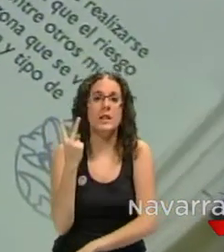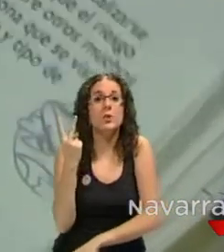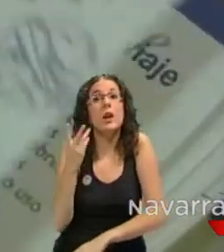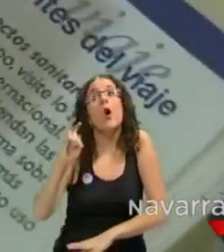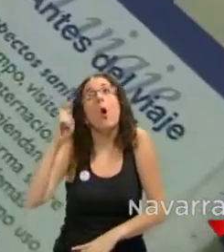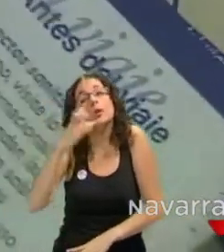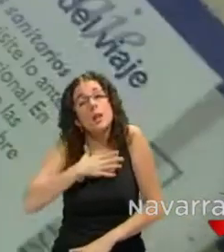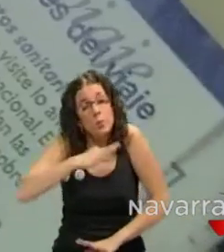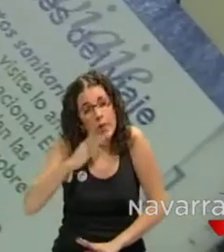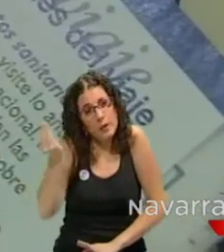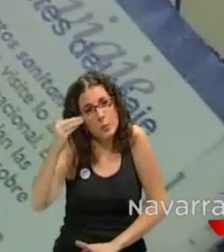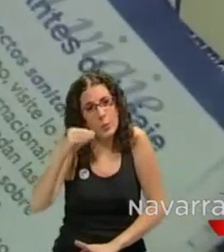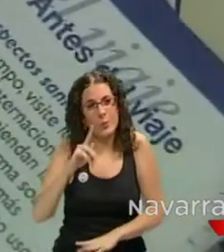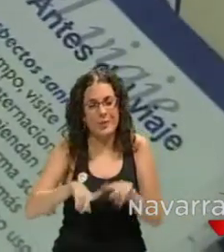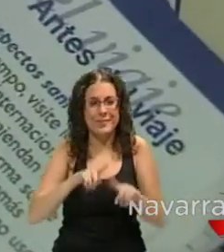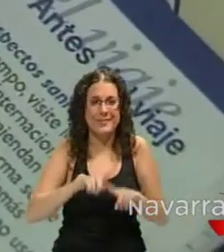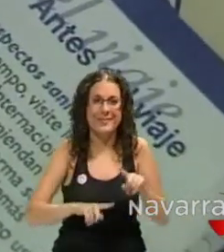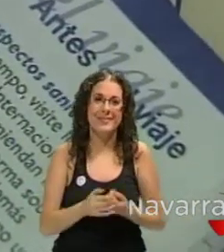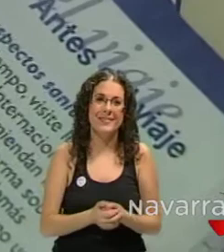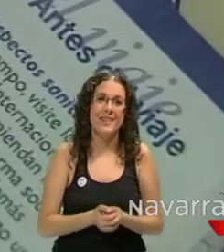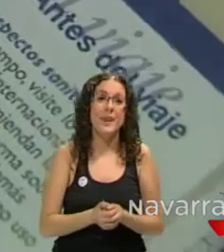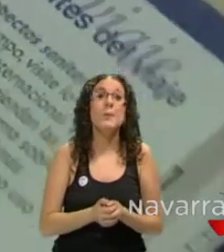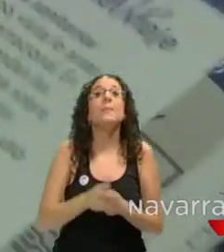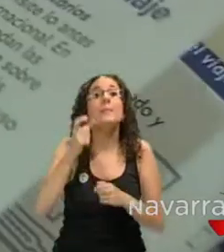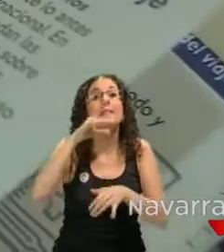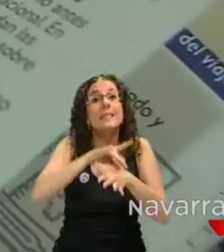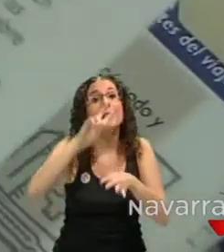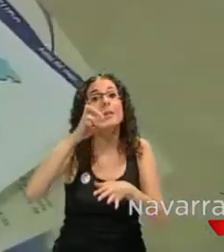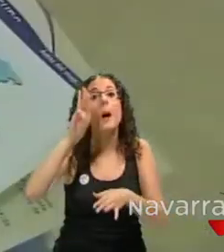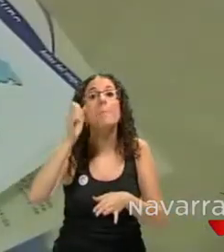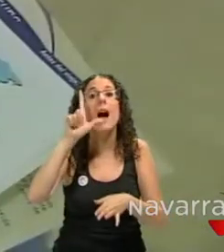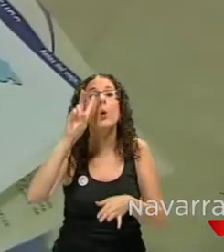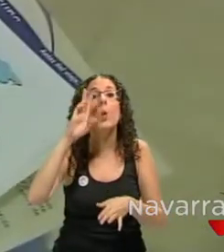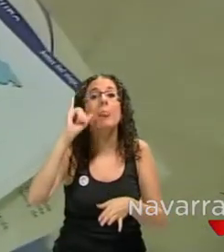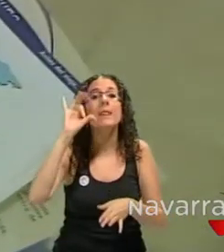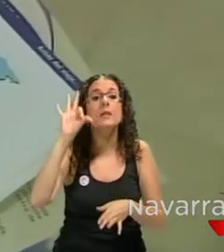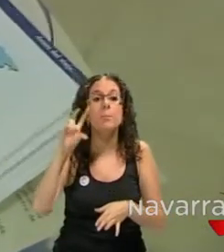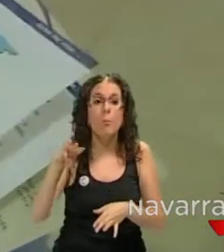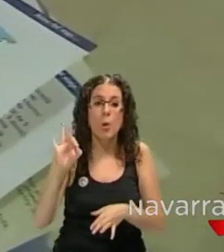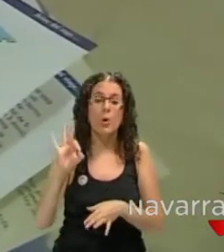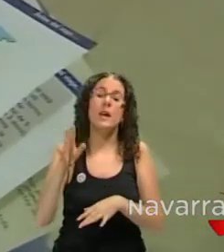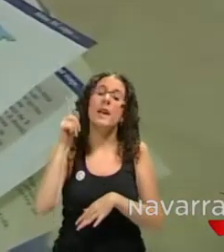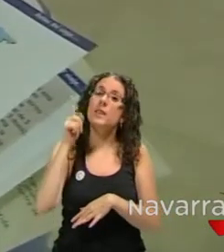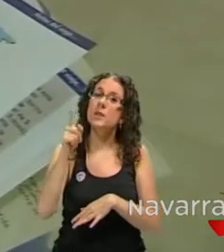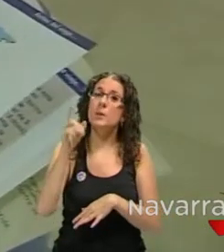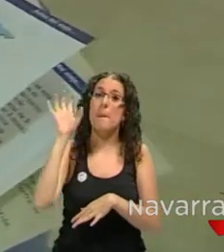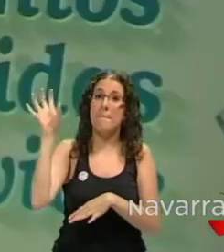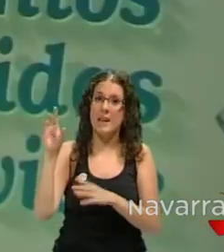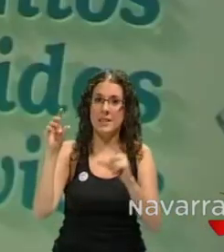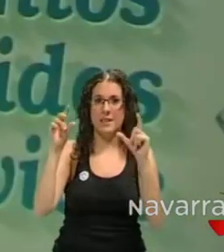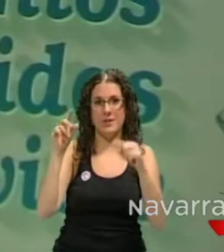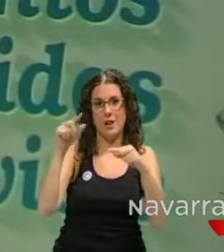puede haber. El paludismo es una enfermedad muy extendida en los países tropicales y se transmite por la picadura de